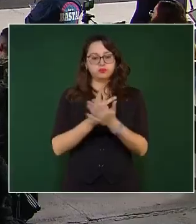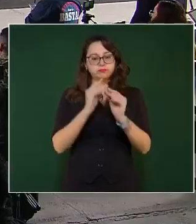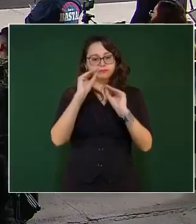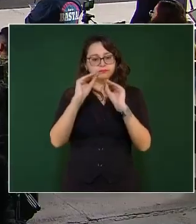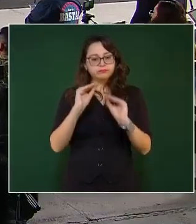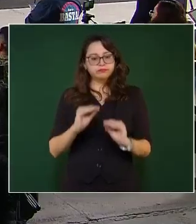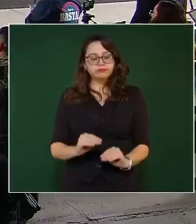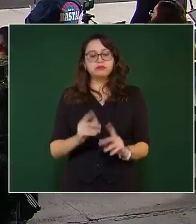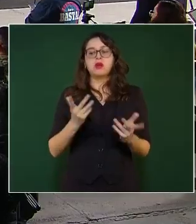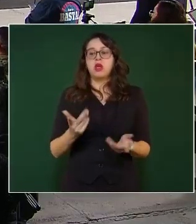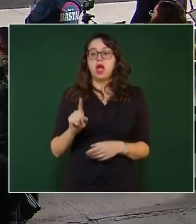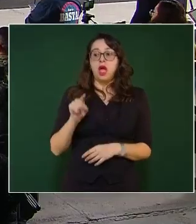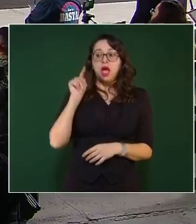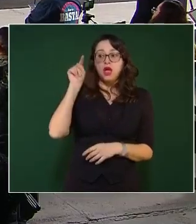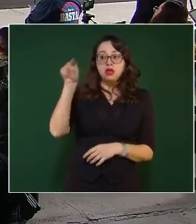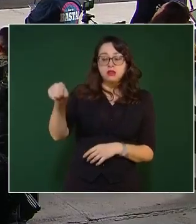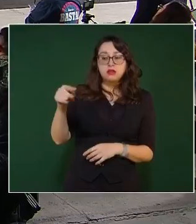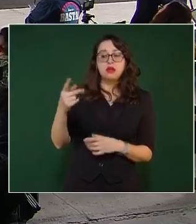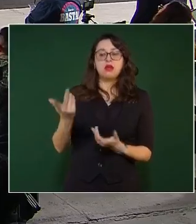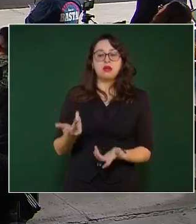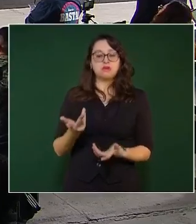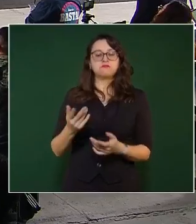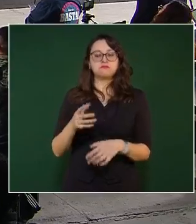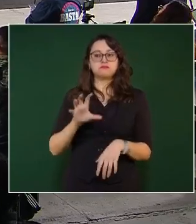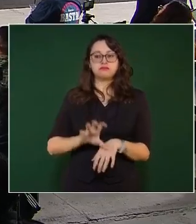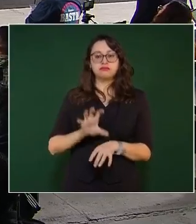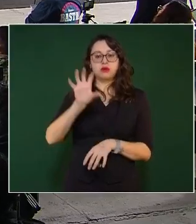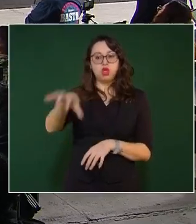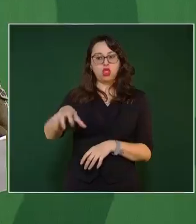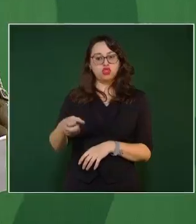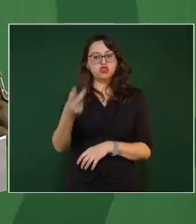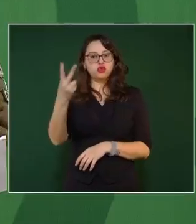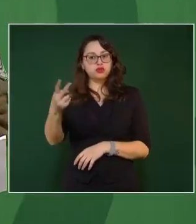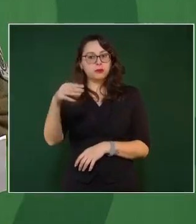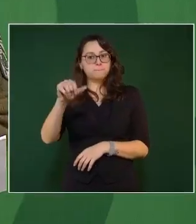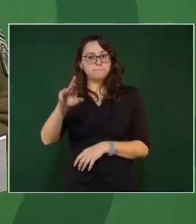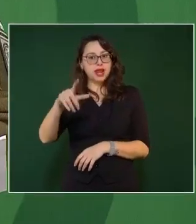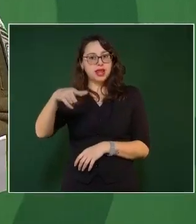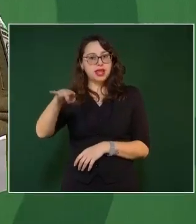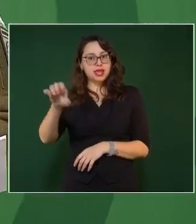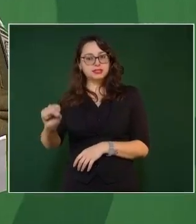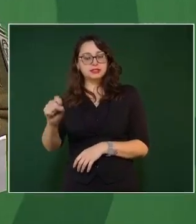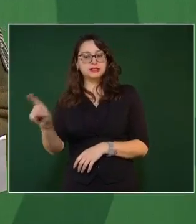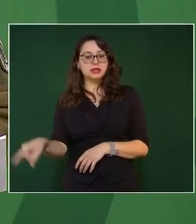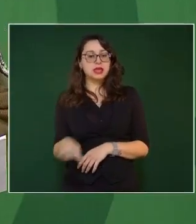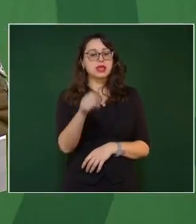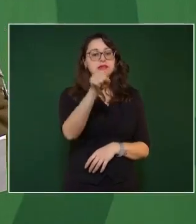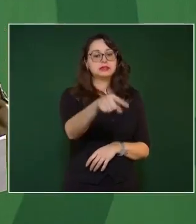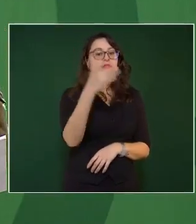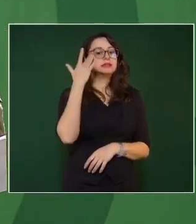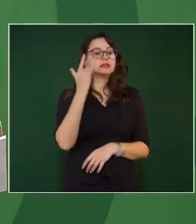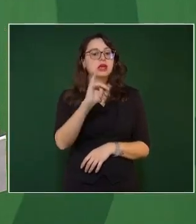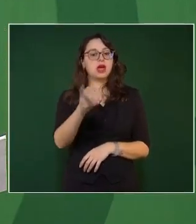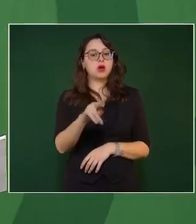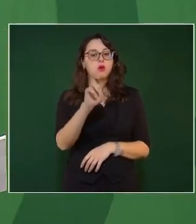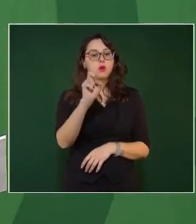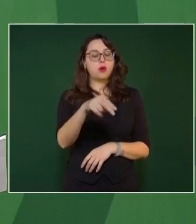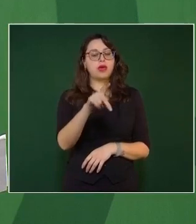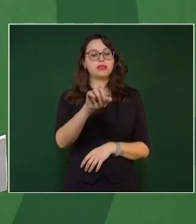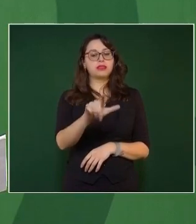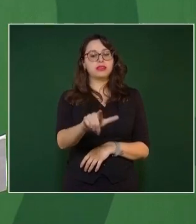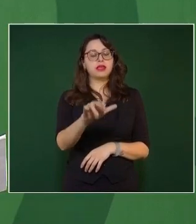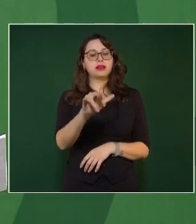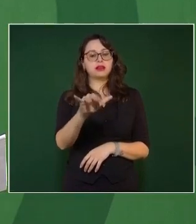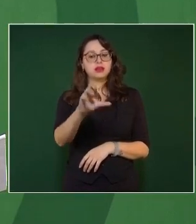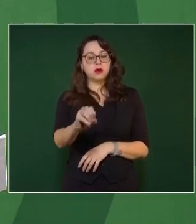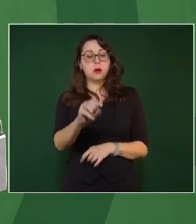el Marqués y en San Juan del Río, quedando al 100%, y fueron cedidas a la Guardia Nacional